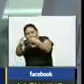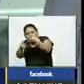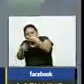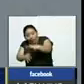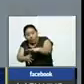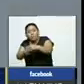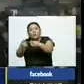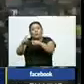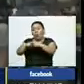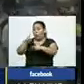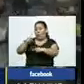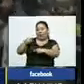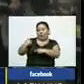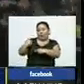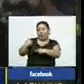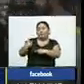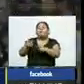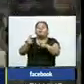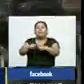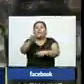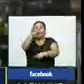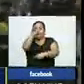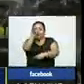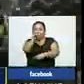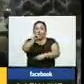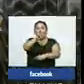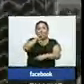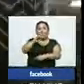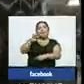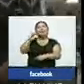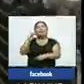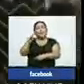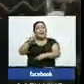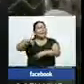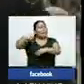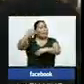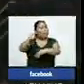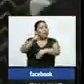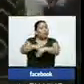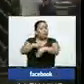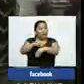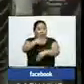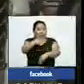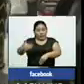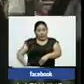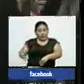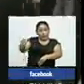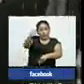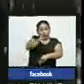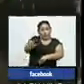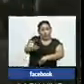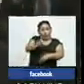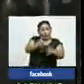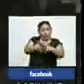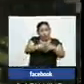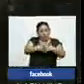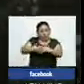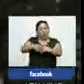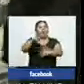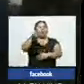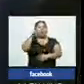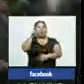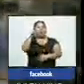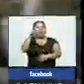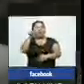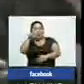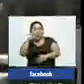señaló la agencia el año pasado. En febrero de 2017, poco después de que Trump asumió la presidencia, Escobar fue arrestado durante una cita